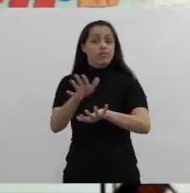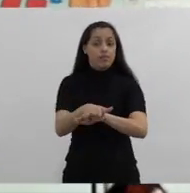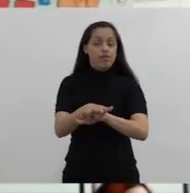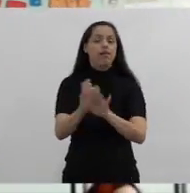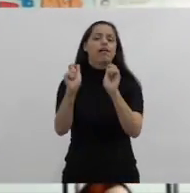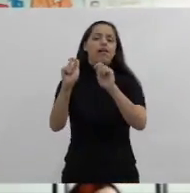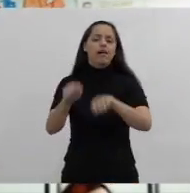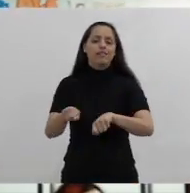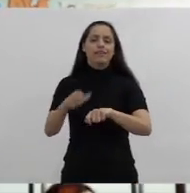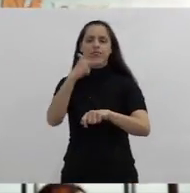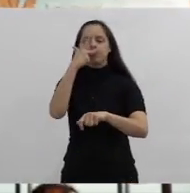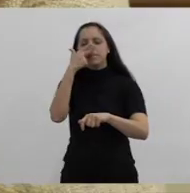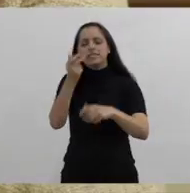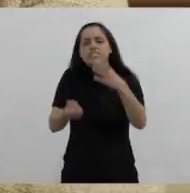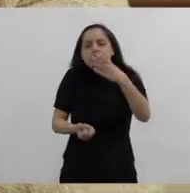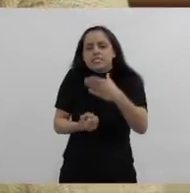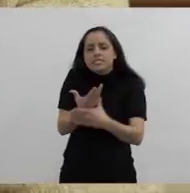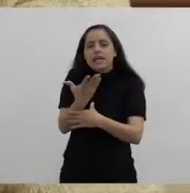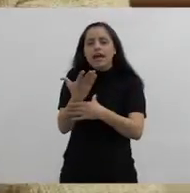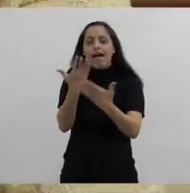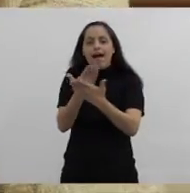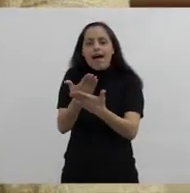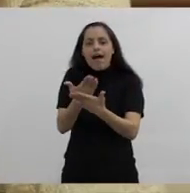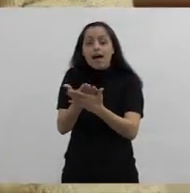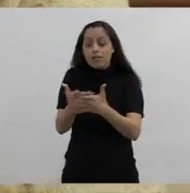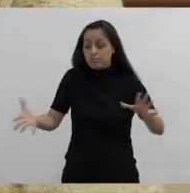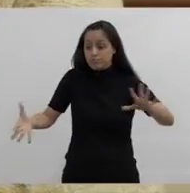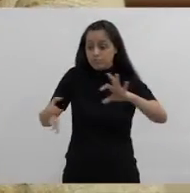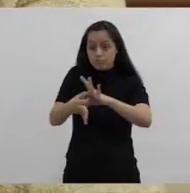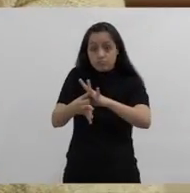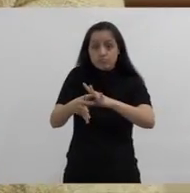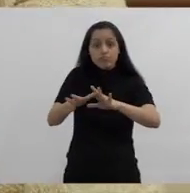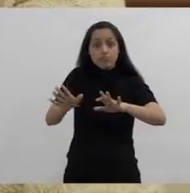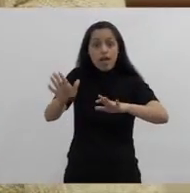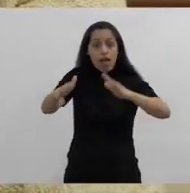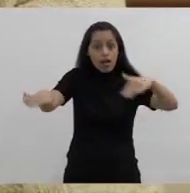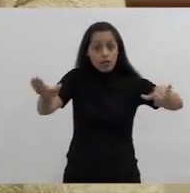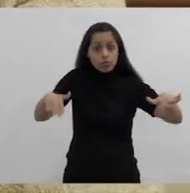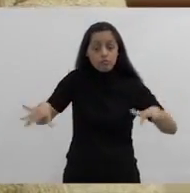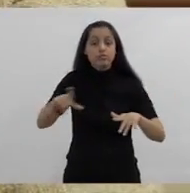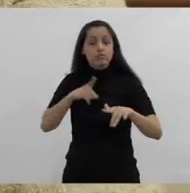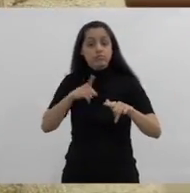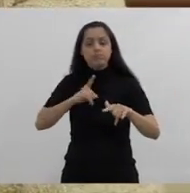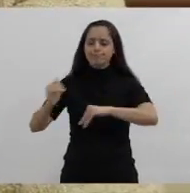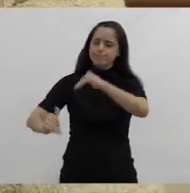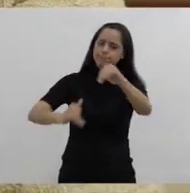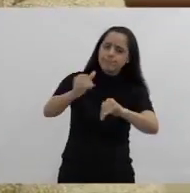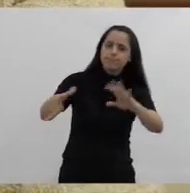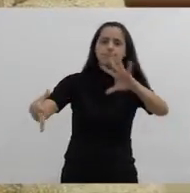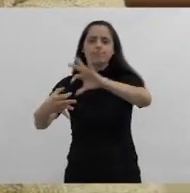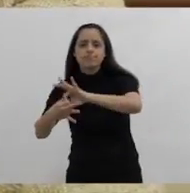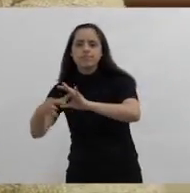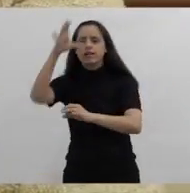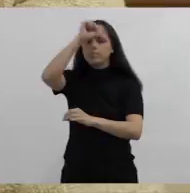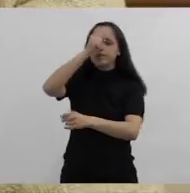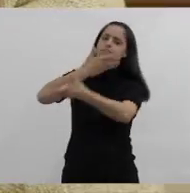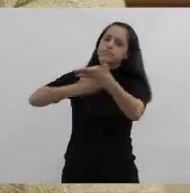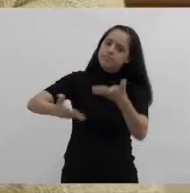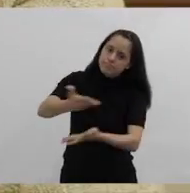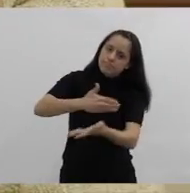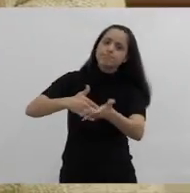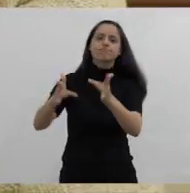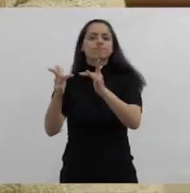de construir un aula donde todo el grupo clase encuentre una posibilidad de desarrollar, de aprender,